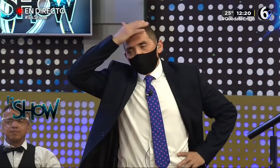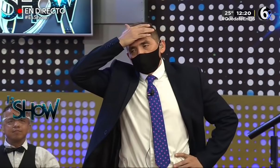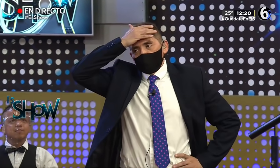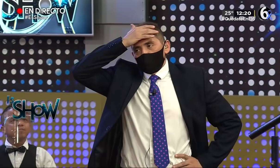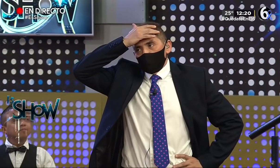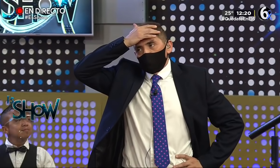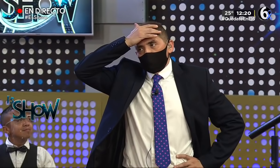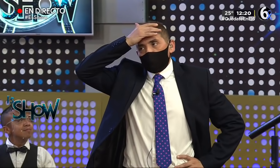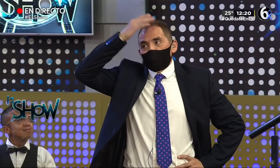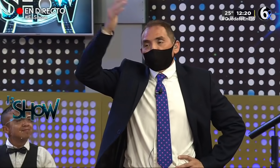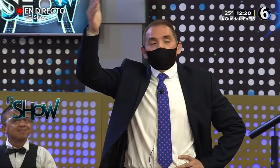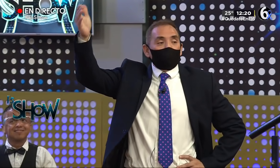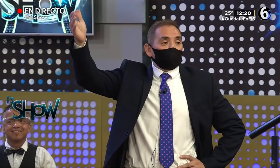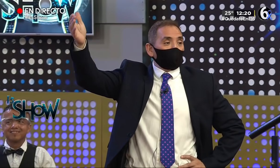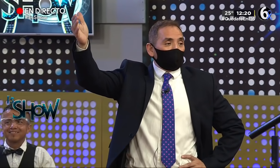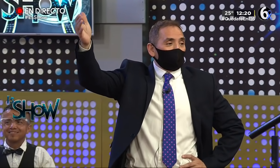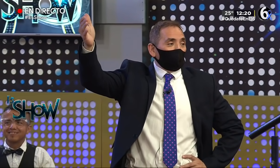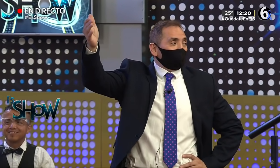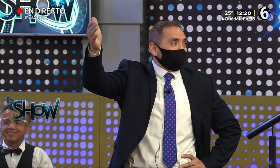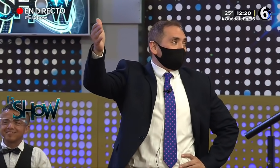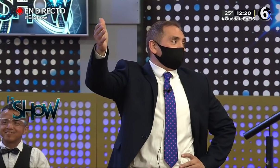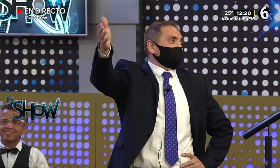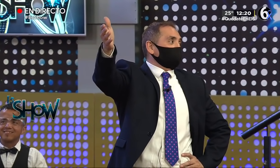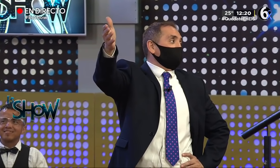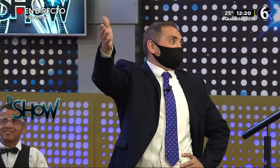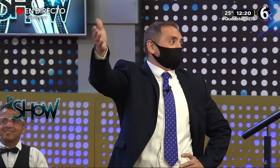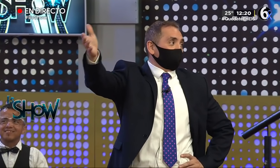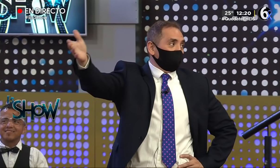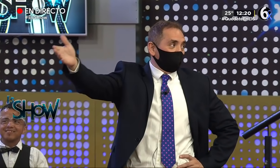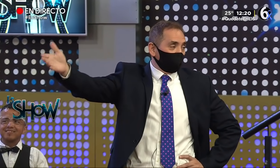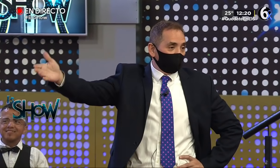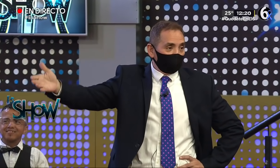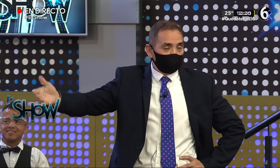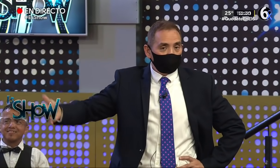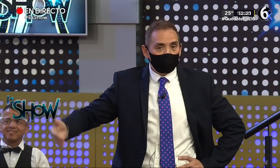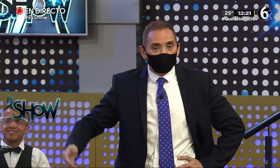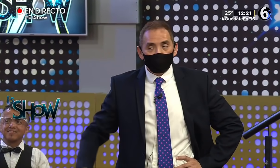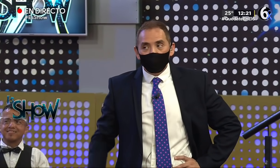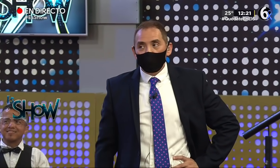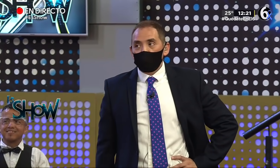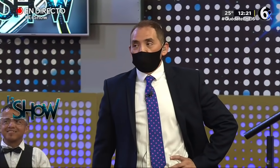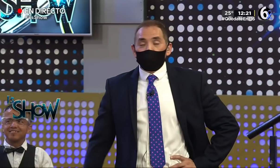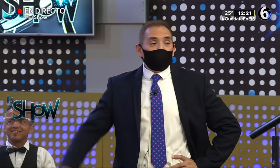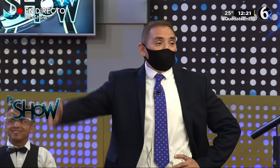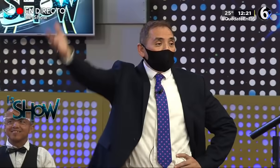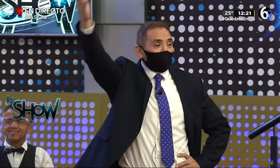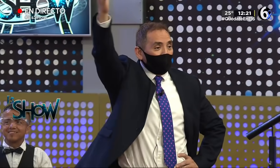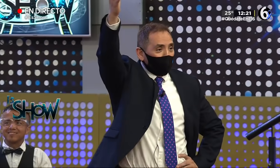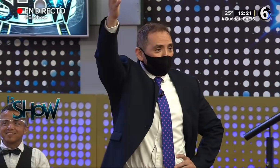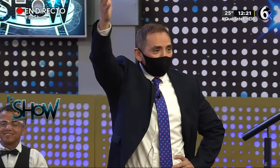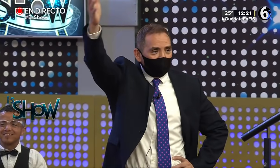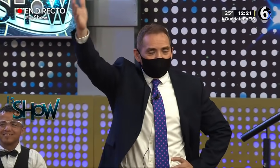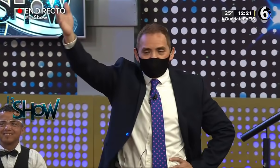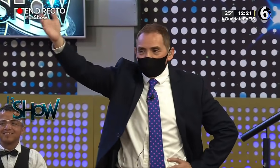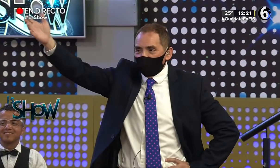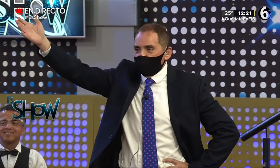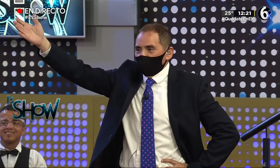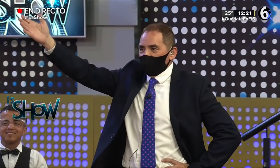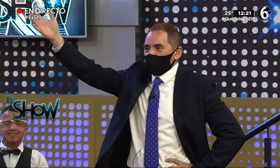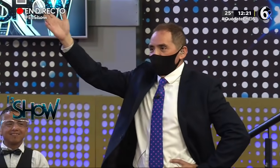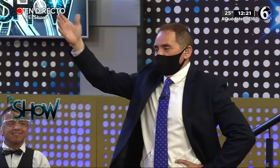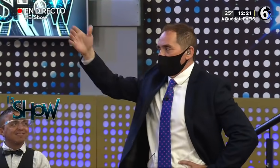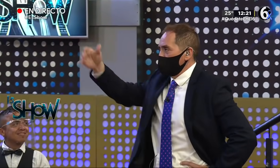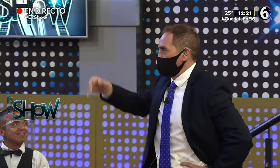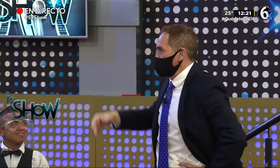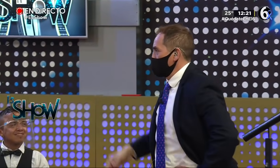brasileira. Me preocupa mucho que Manolo traiga estas cosas aquí. ¡Hombre, Manolo, bravo, hombre! ¡Olé,